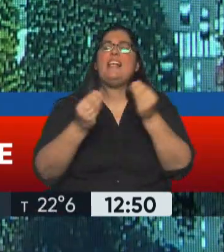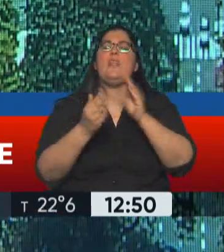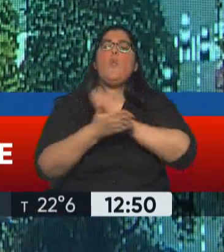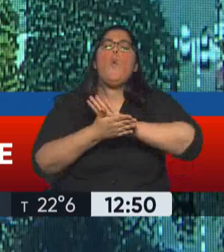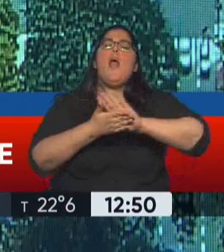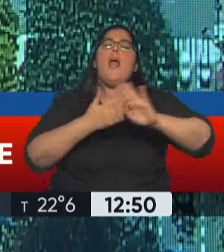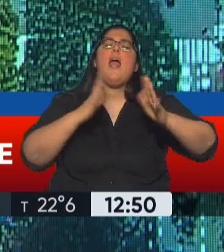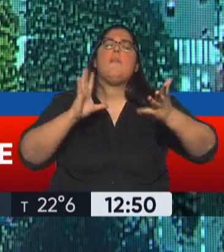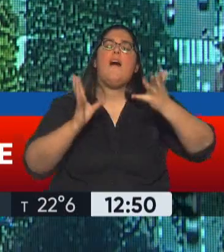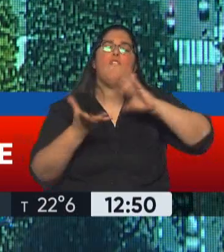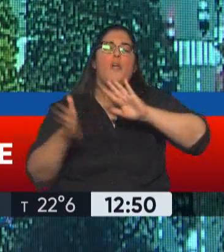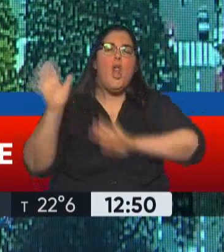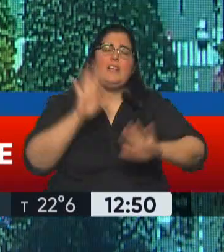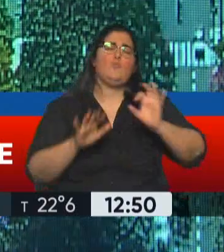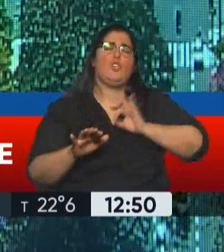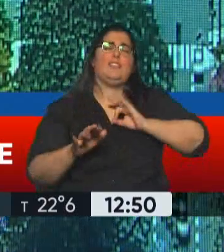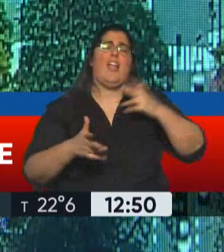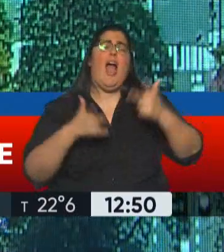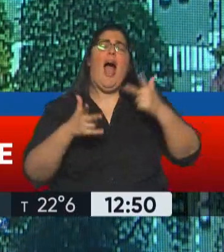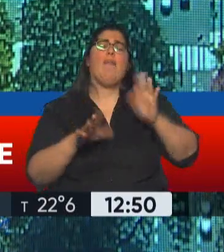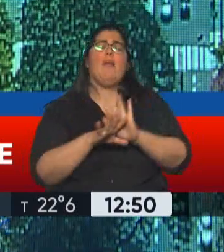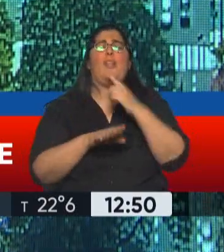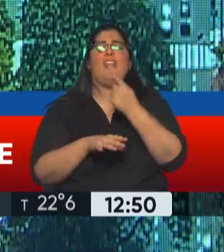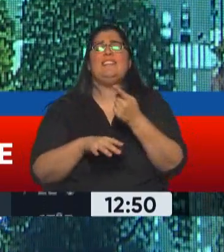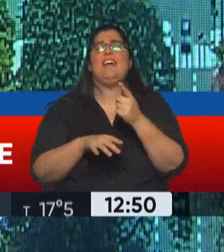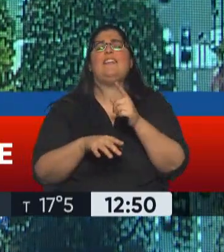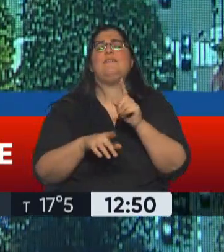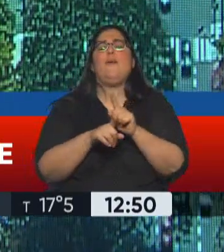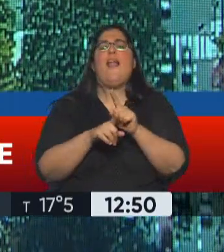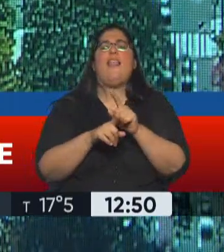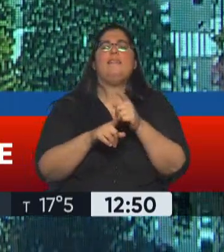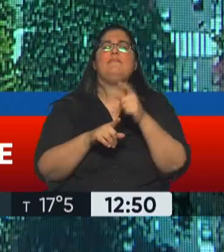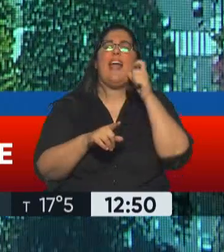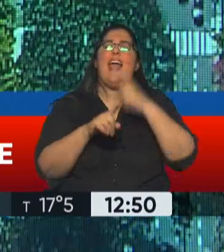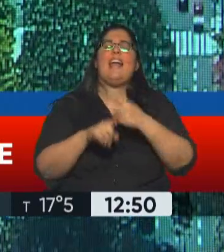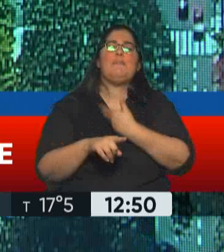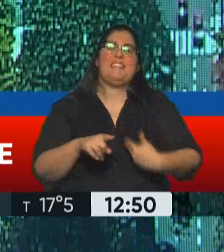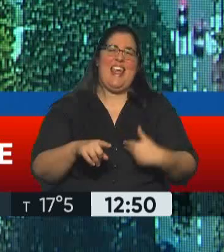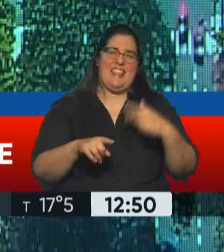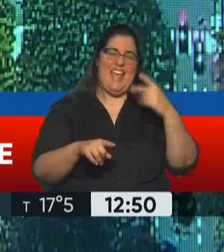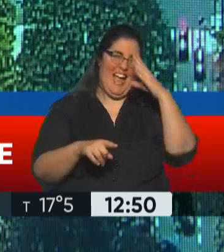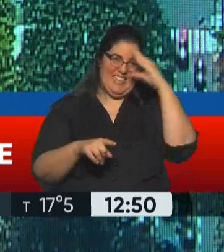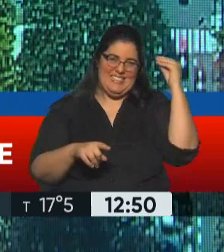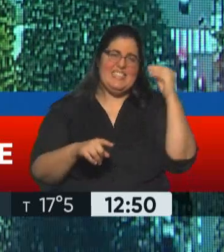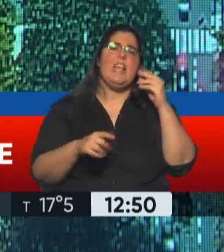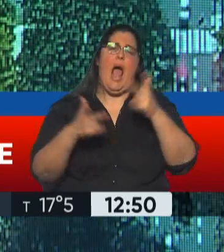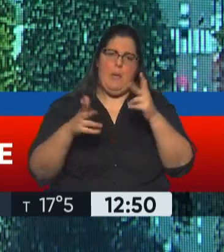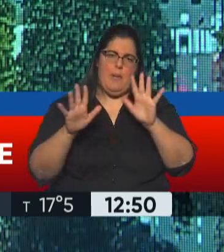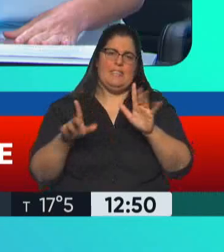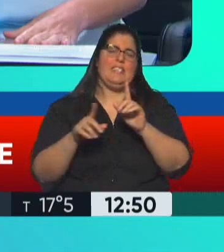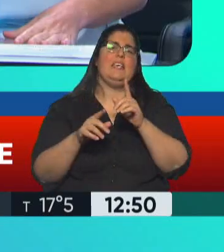hace años. De hecho, la actual vicepresidenta y expresidenta Cristina Fernández de Kirchner lo hacía en los distintos ámbitos